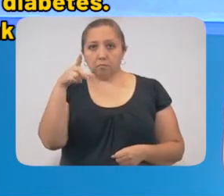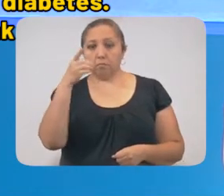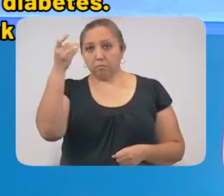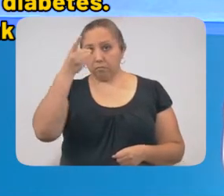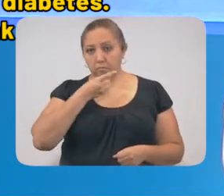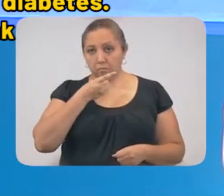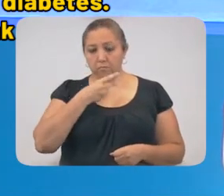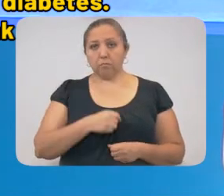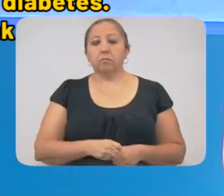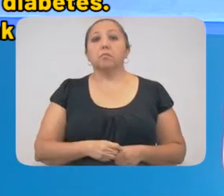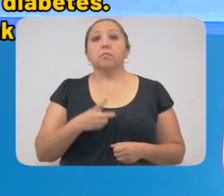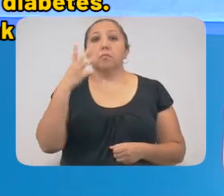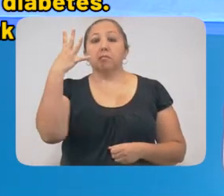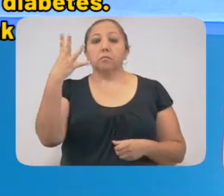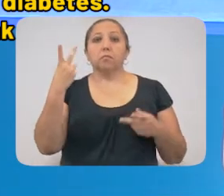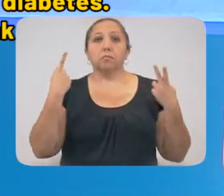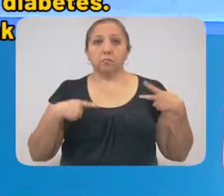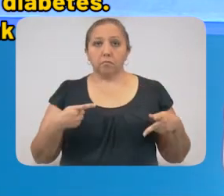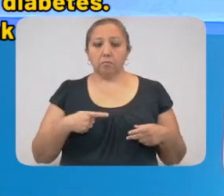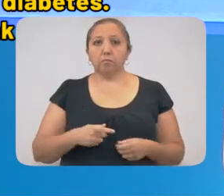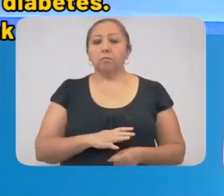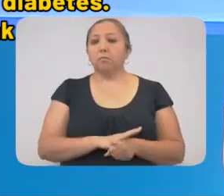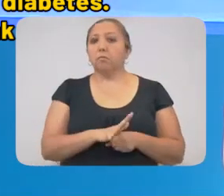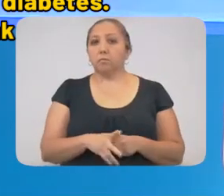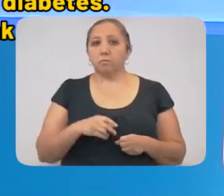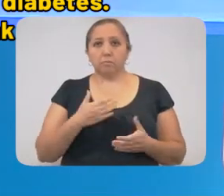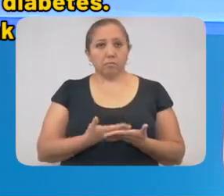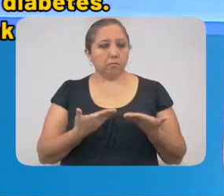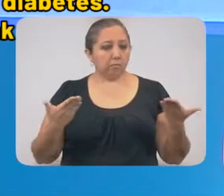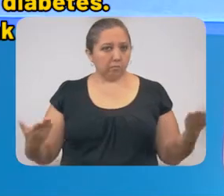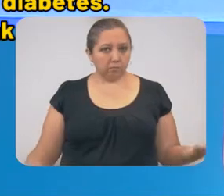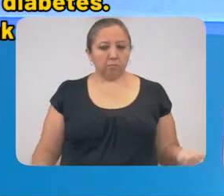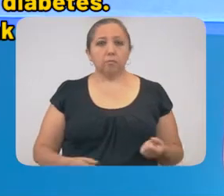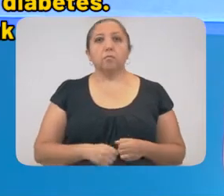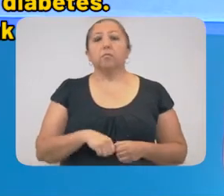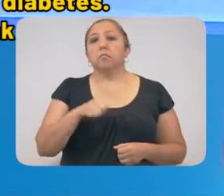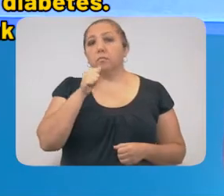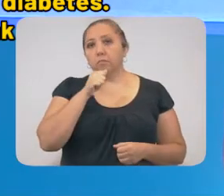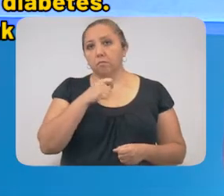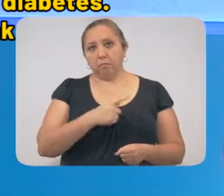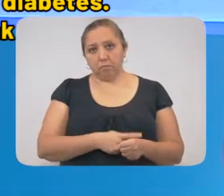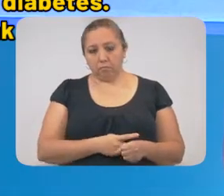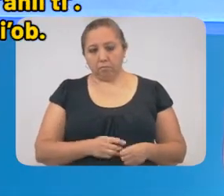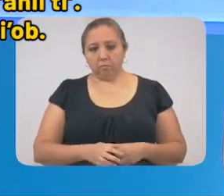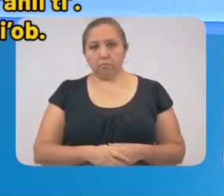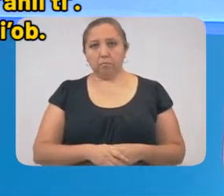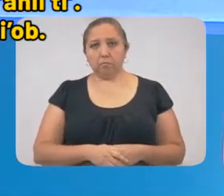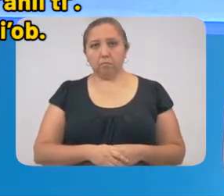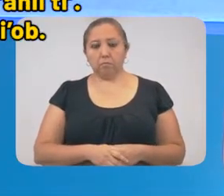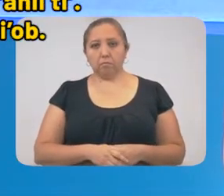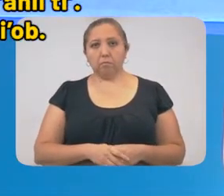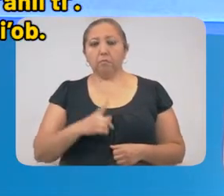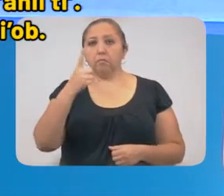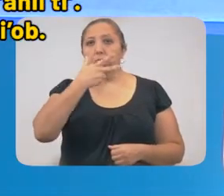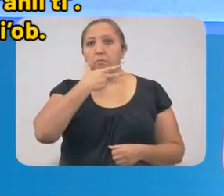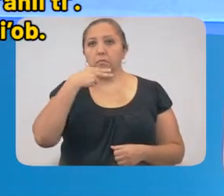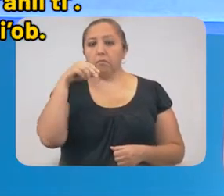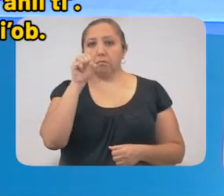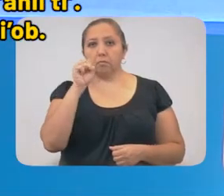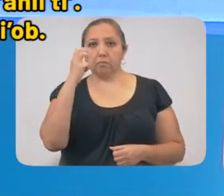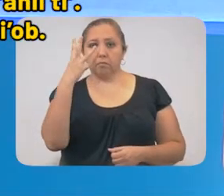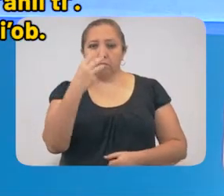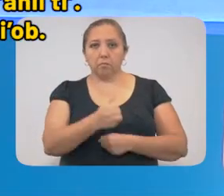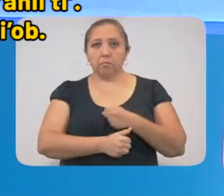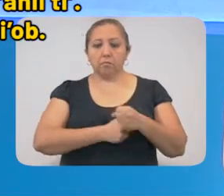La paciente vivía con 4 contactos, los cuales hasta el momento se reportan sin síntomas. Un hombre de